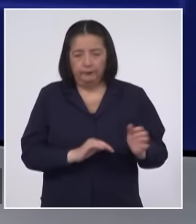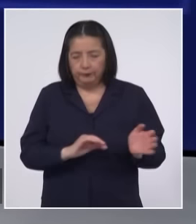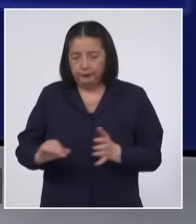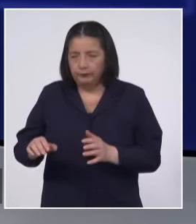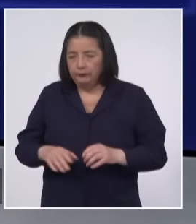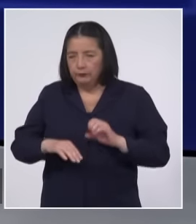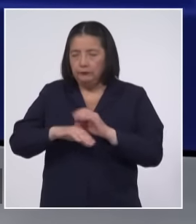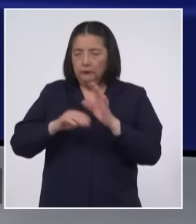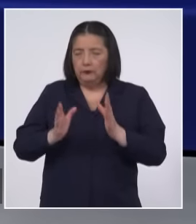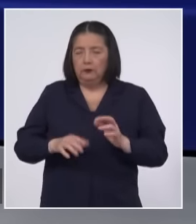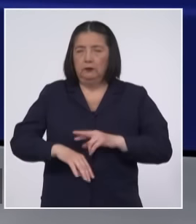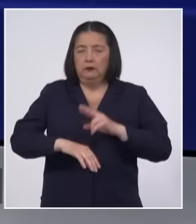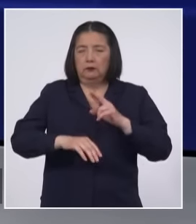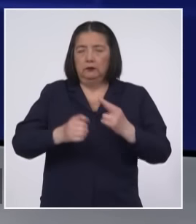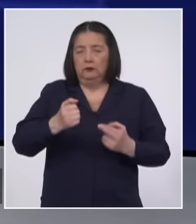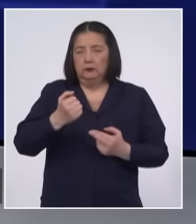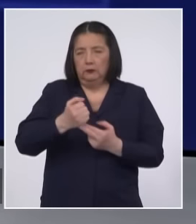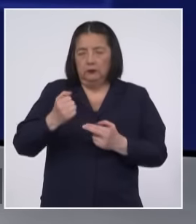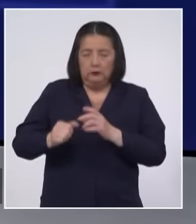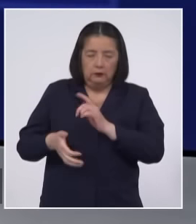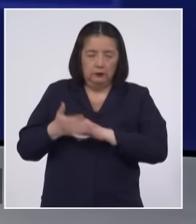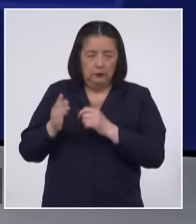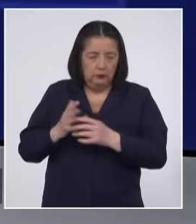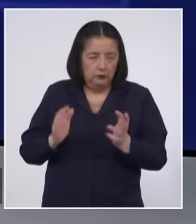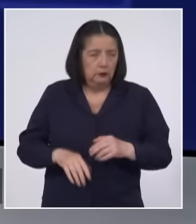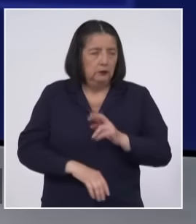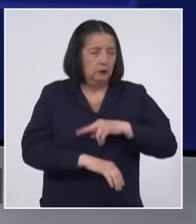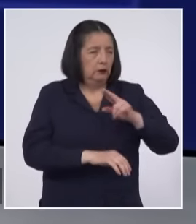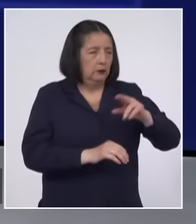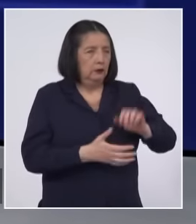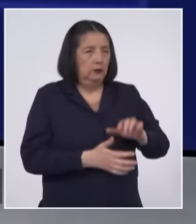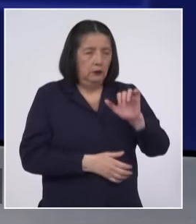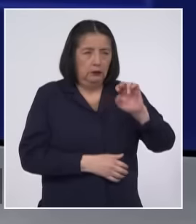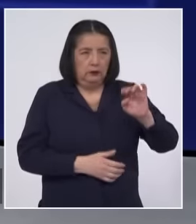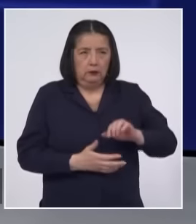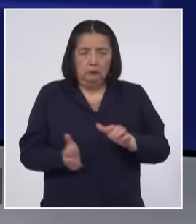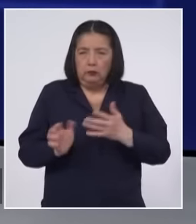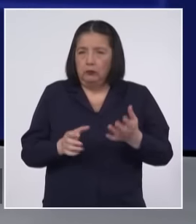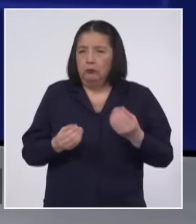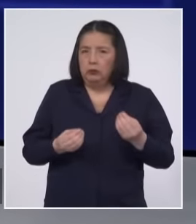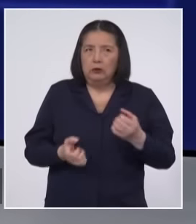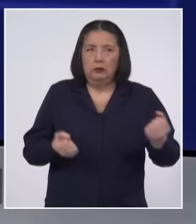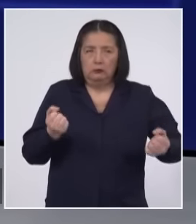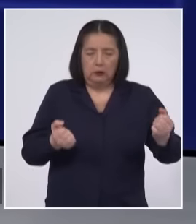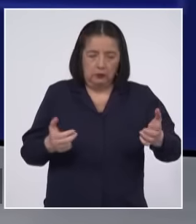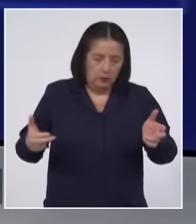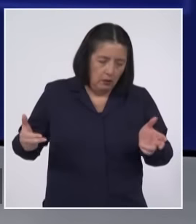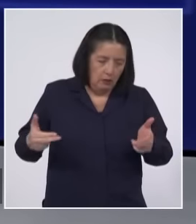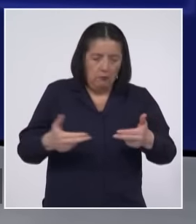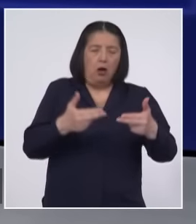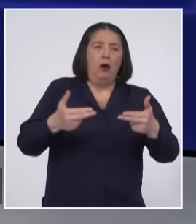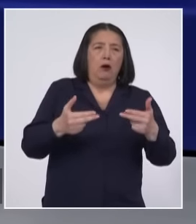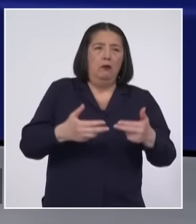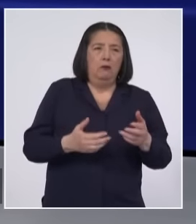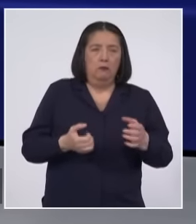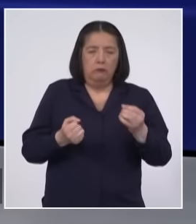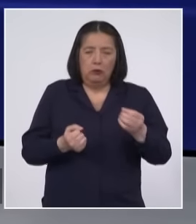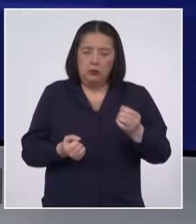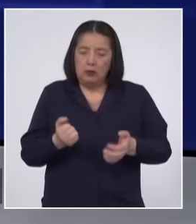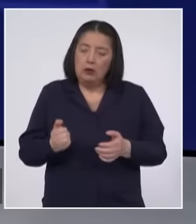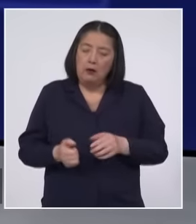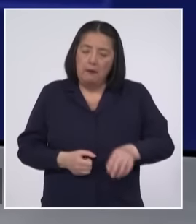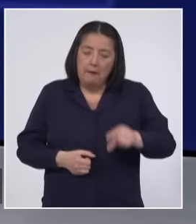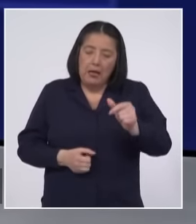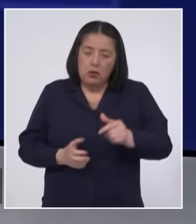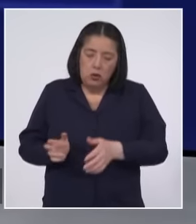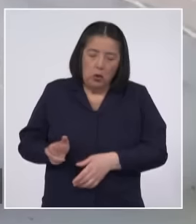El consejero regional de la provincia cusqueña de Anta murió luego que su camioneta chocara contra un camión por tratar de esquivar a un perro que se cruzó en su camino.